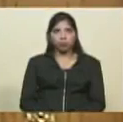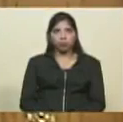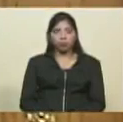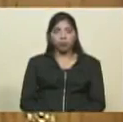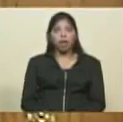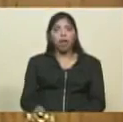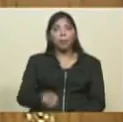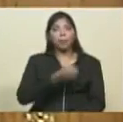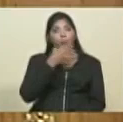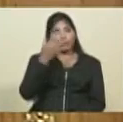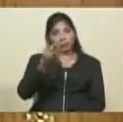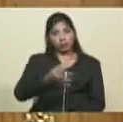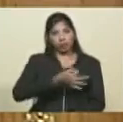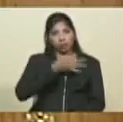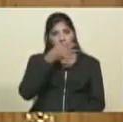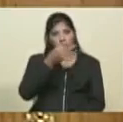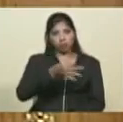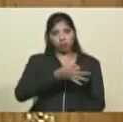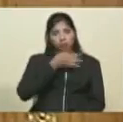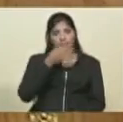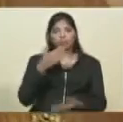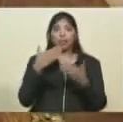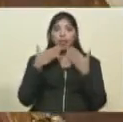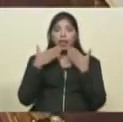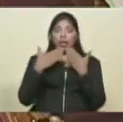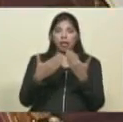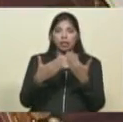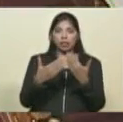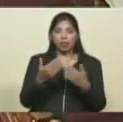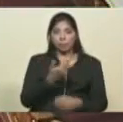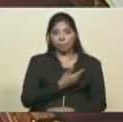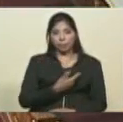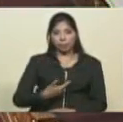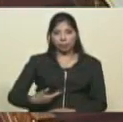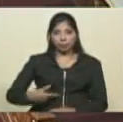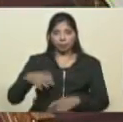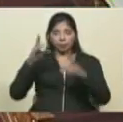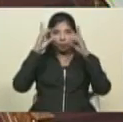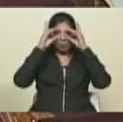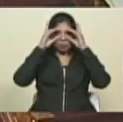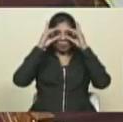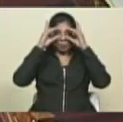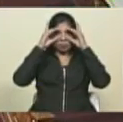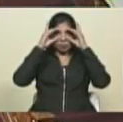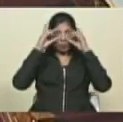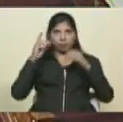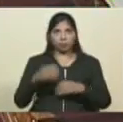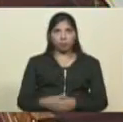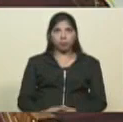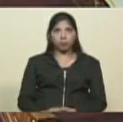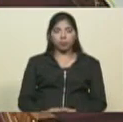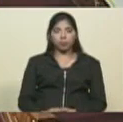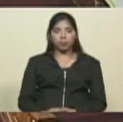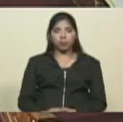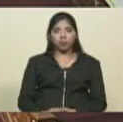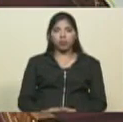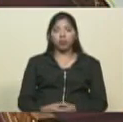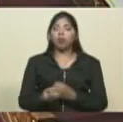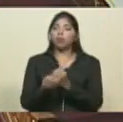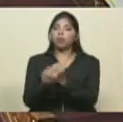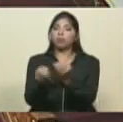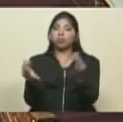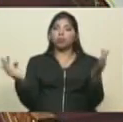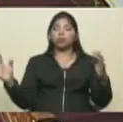Buenas tardes, gracias presidenta Delcy Rodríguez y demás integrantes de la